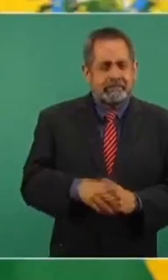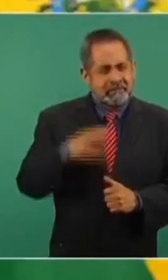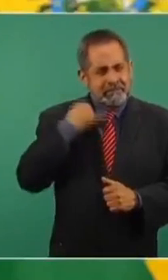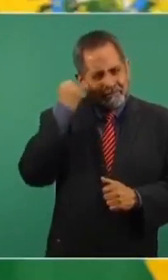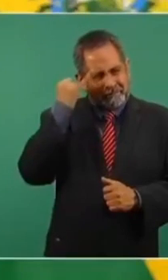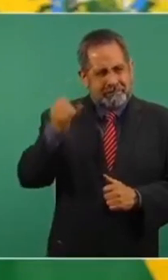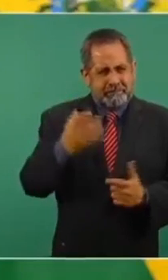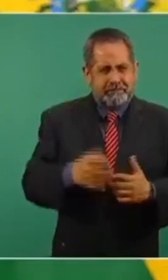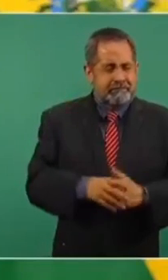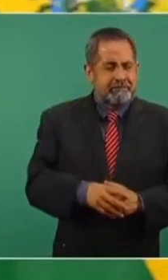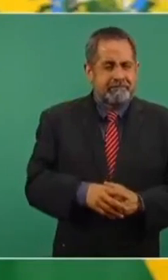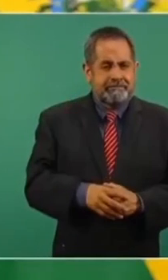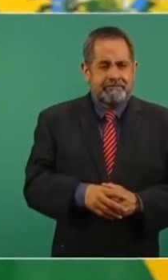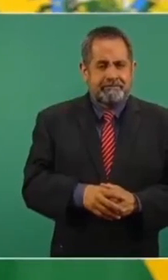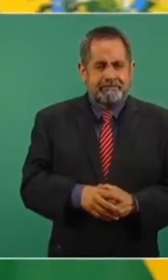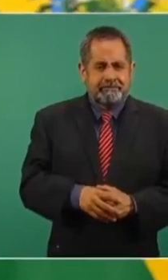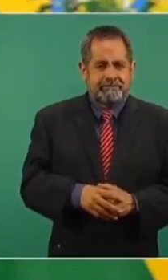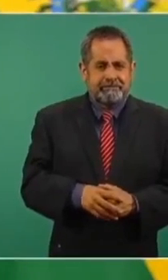Imagínense